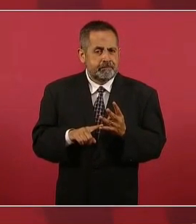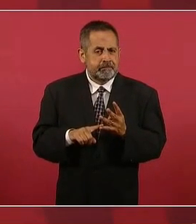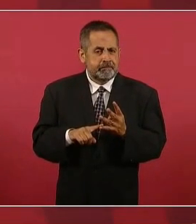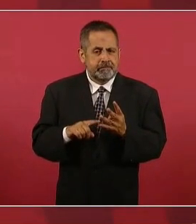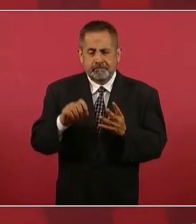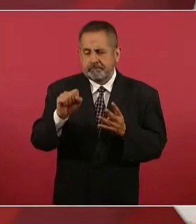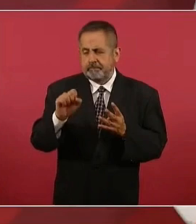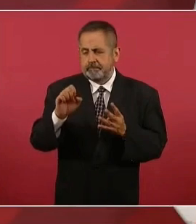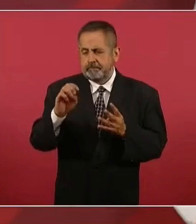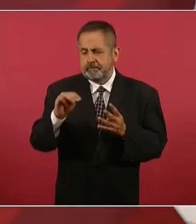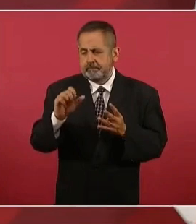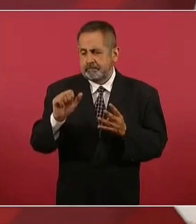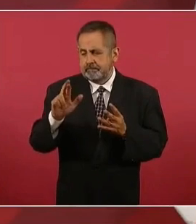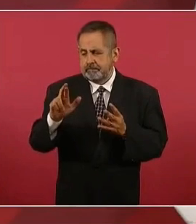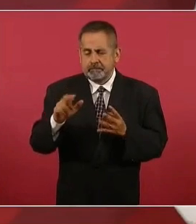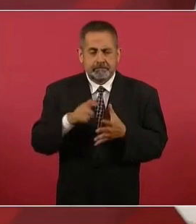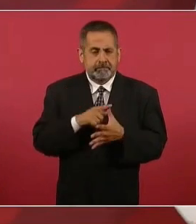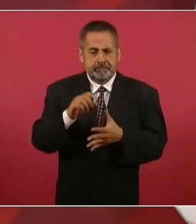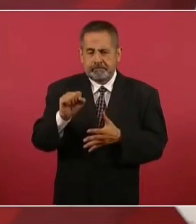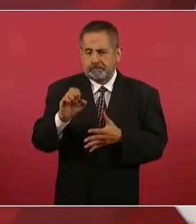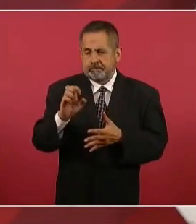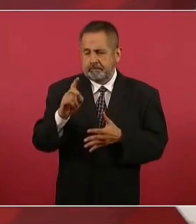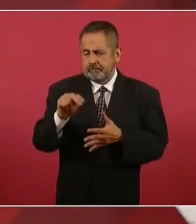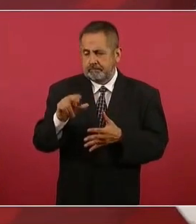Marina y Defensa, nada más,